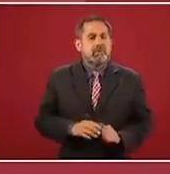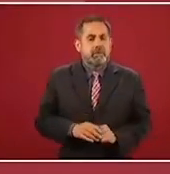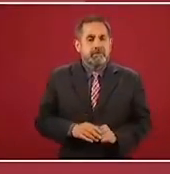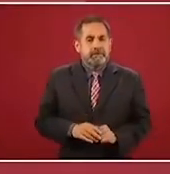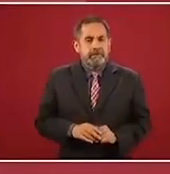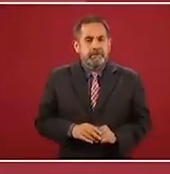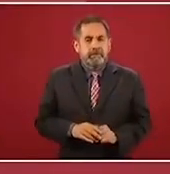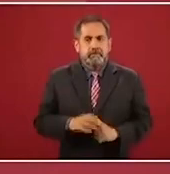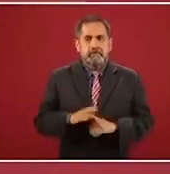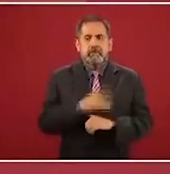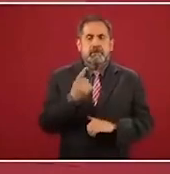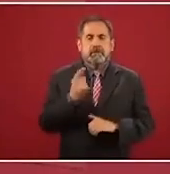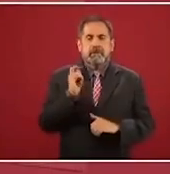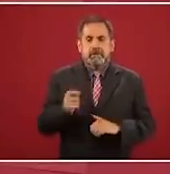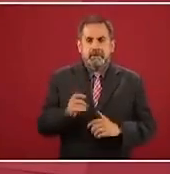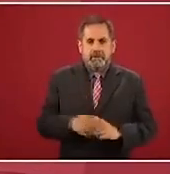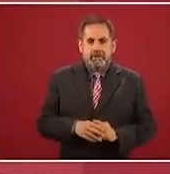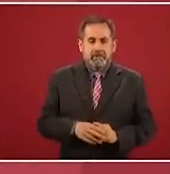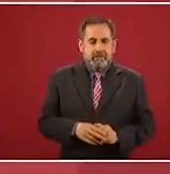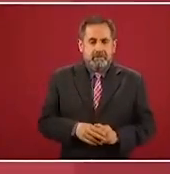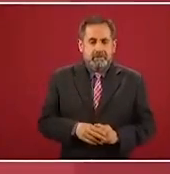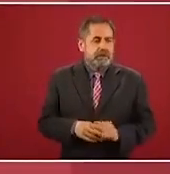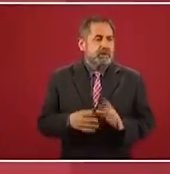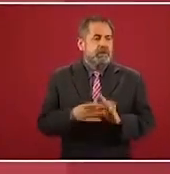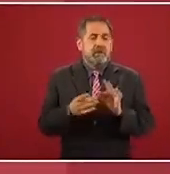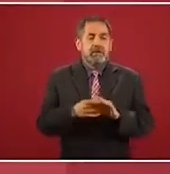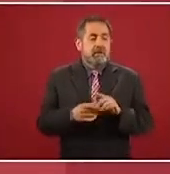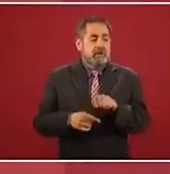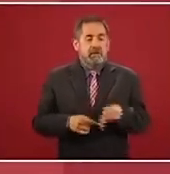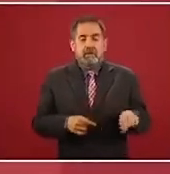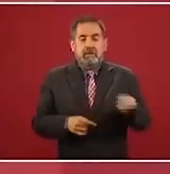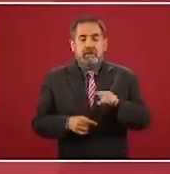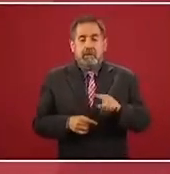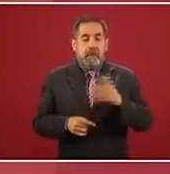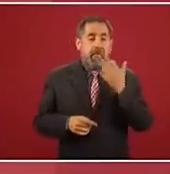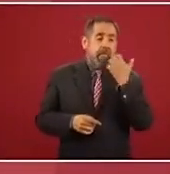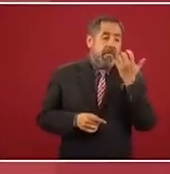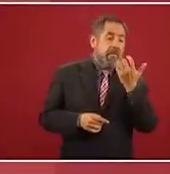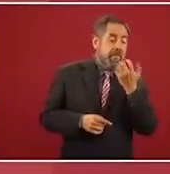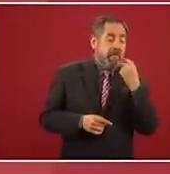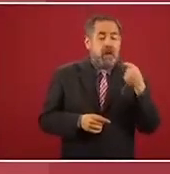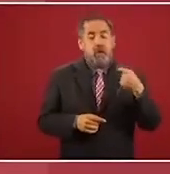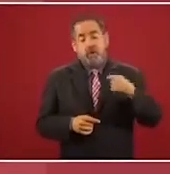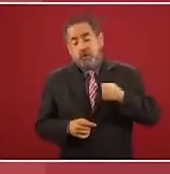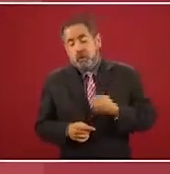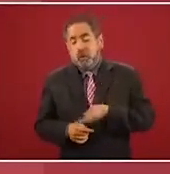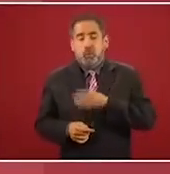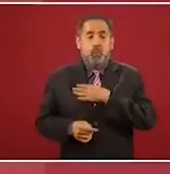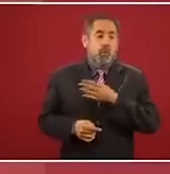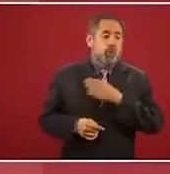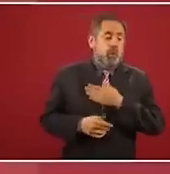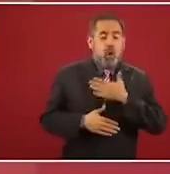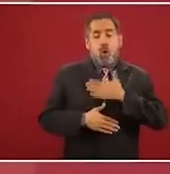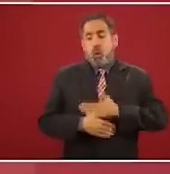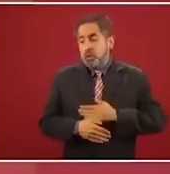de repente nos salen paladines de la justicia,